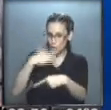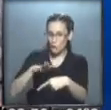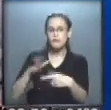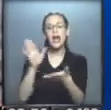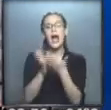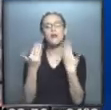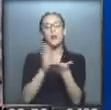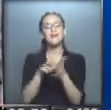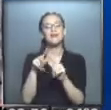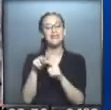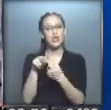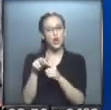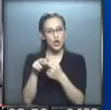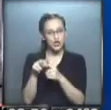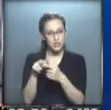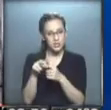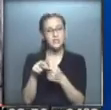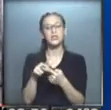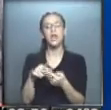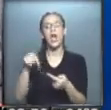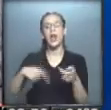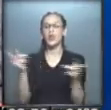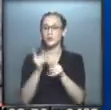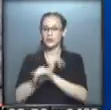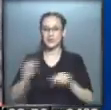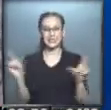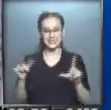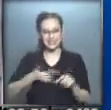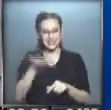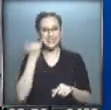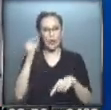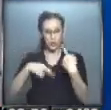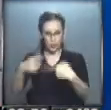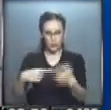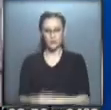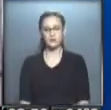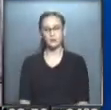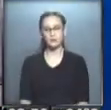columna de tecnología, cultura digital, aquí en el resumen de noticias de la televisión pública. Ya venimos, ¿eh?